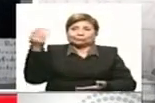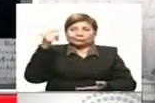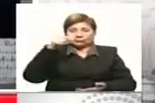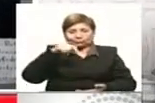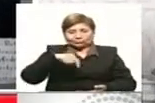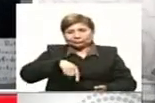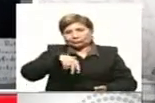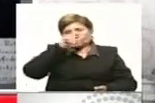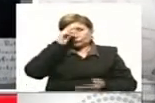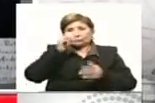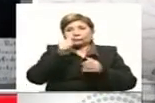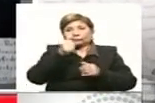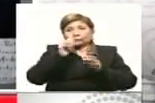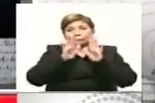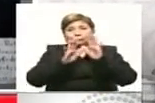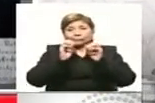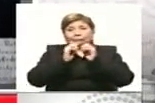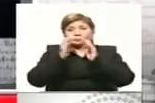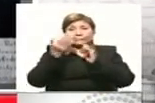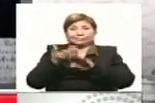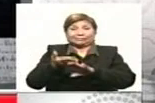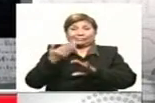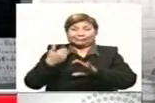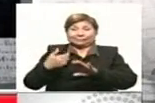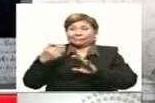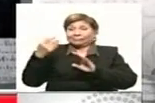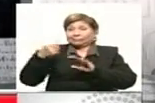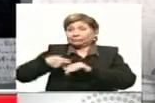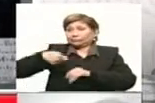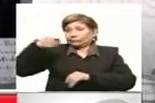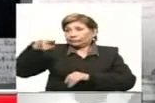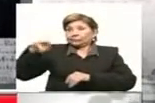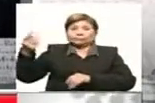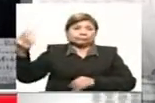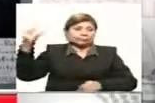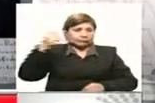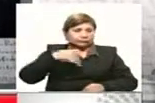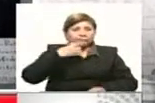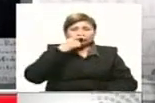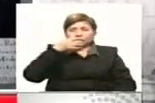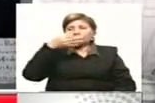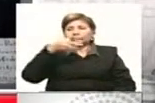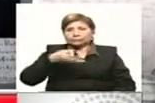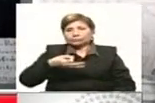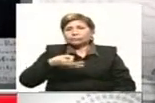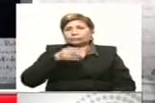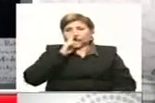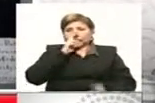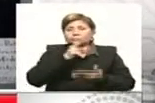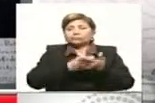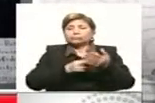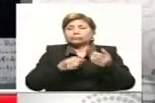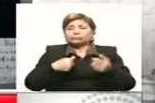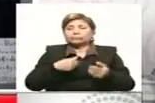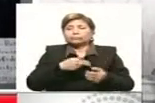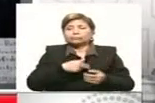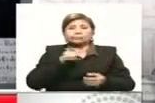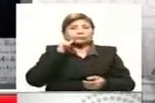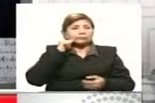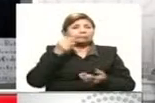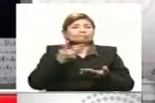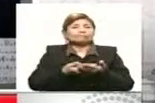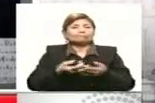país 10 días antes. Entonces, ahí yo tengo que ser honesto en señalarlo. Como hemos planteado ahí, hay